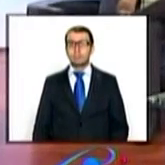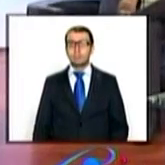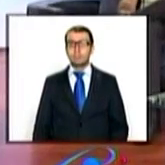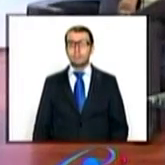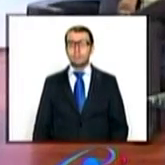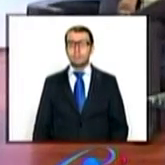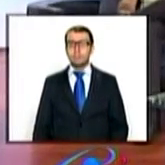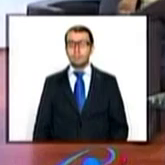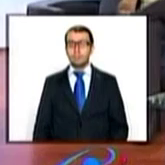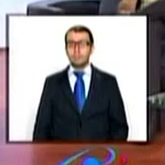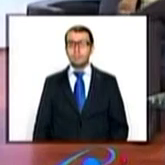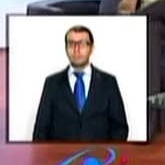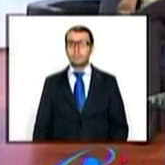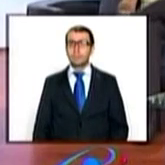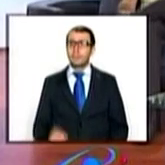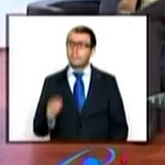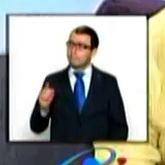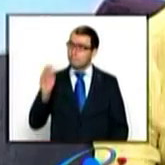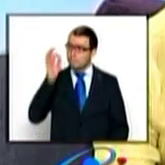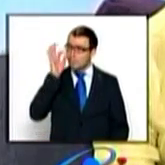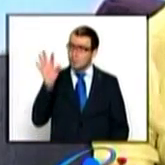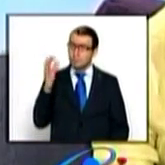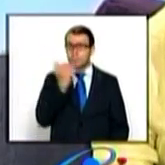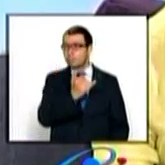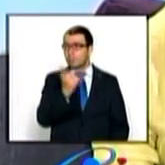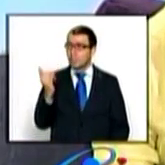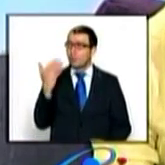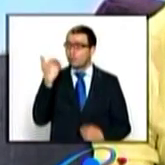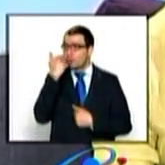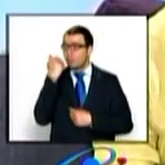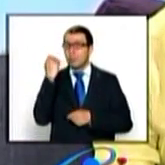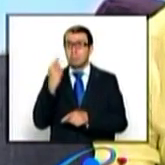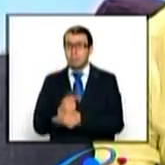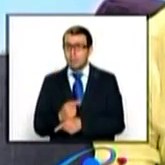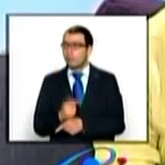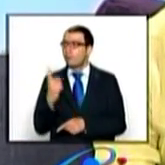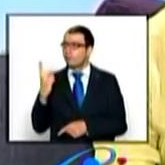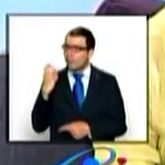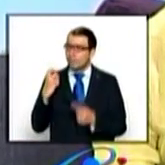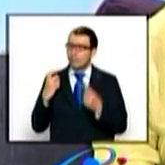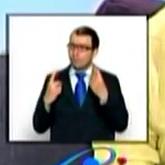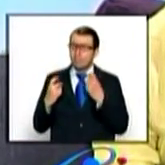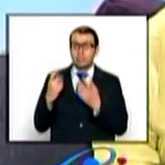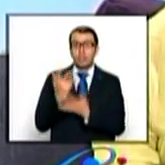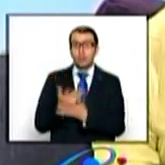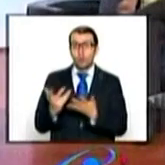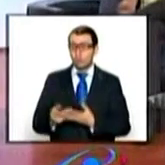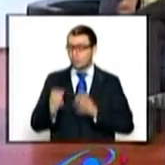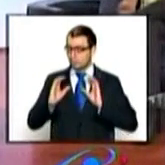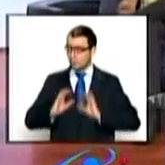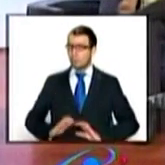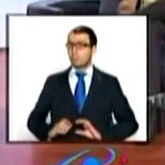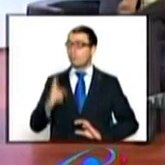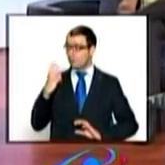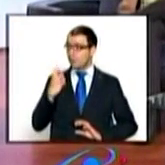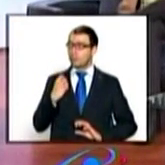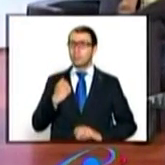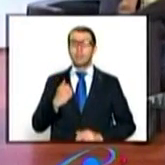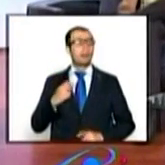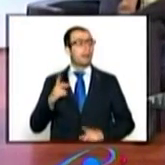Rosero, que muchas de las enfermedades son el resultado de deficiencias? Muchas patologías pueden